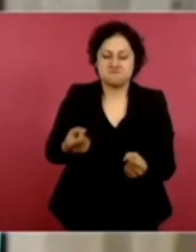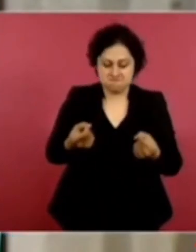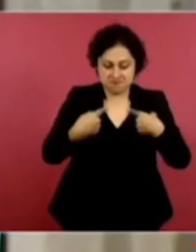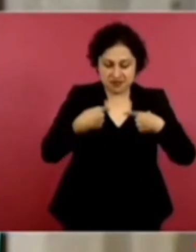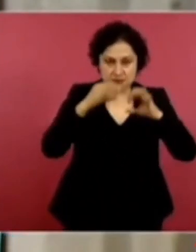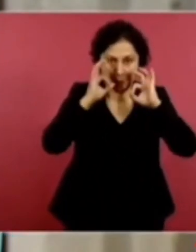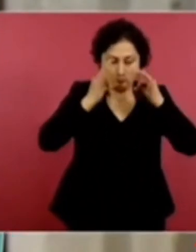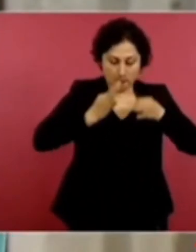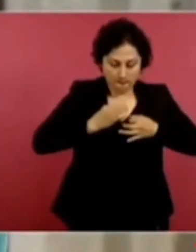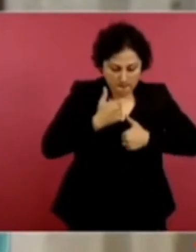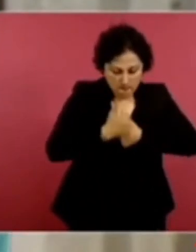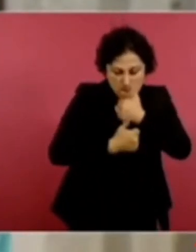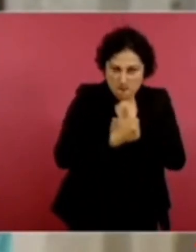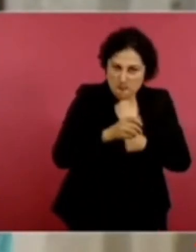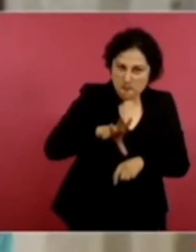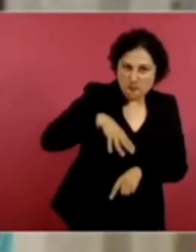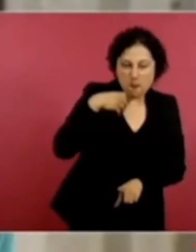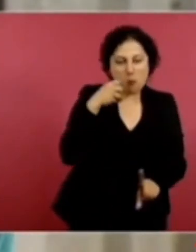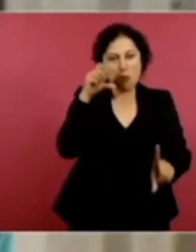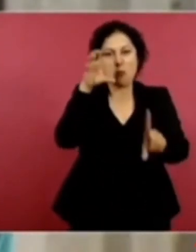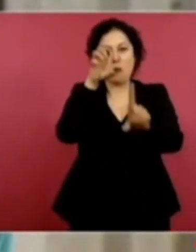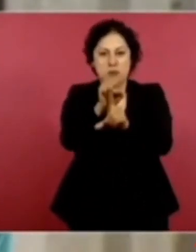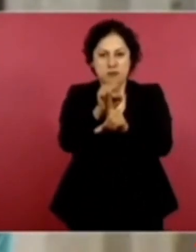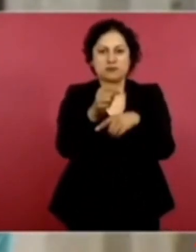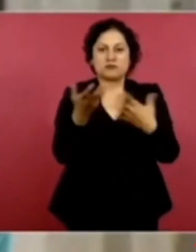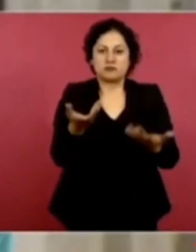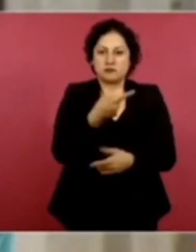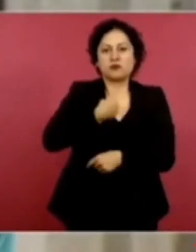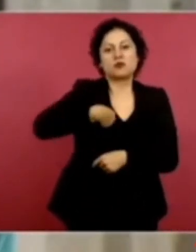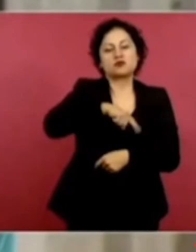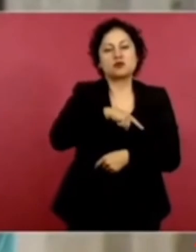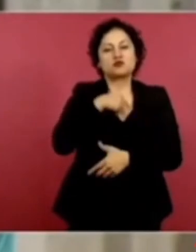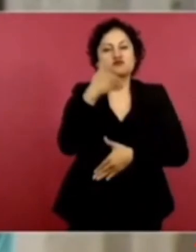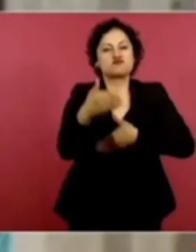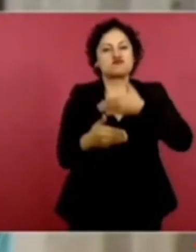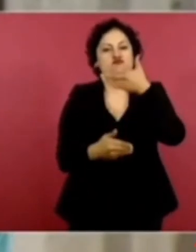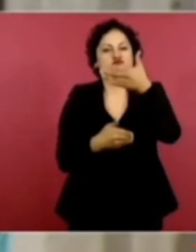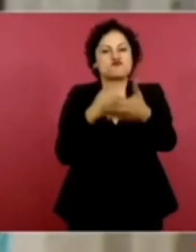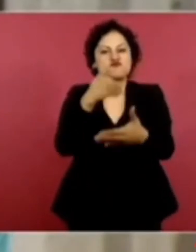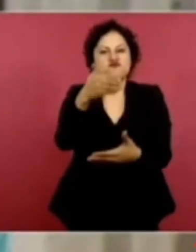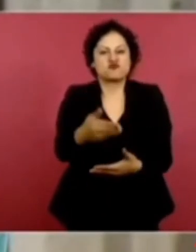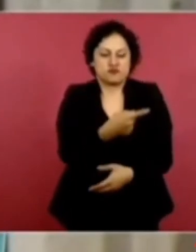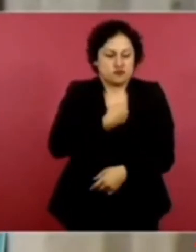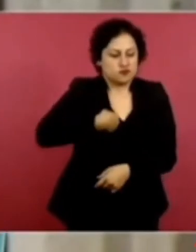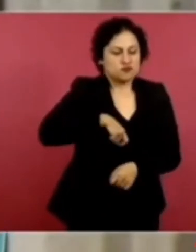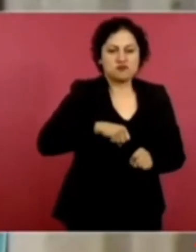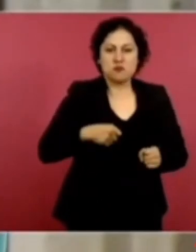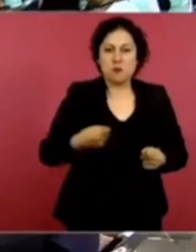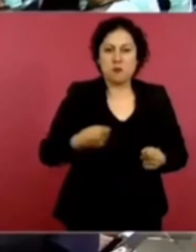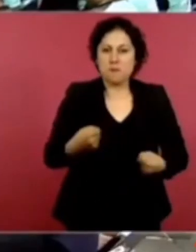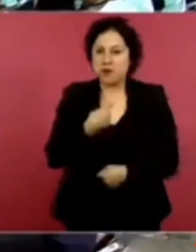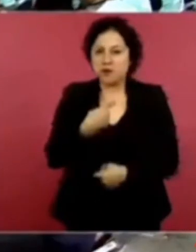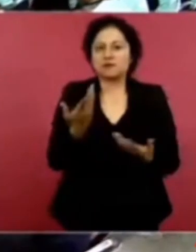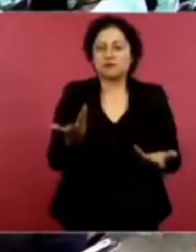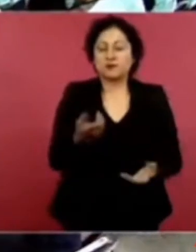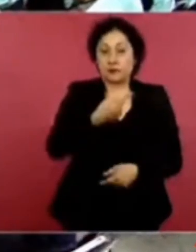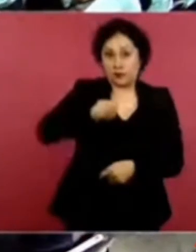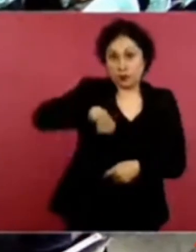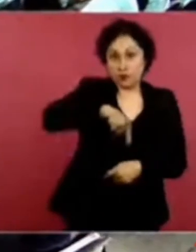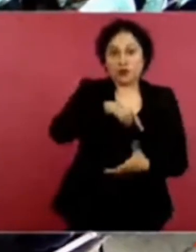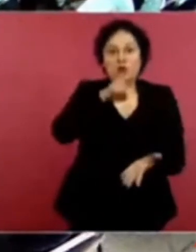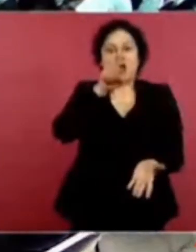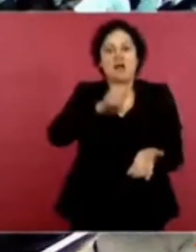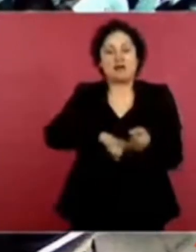para romper barreras y para alcanzar nuevas alturas en nuestro rendimiento. Cada uno de nosotros tiene dentro un espíritu